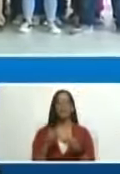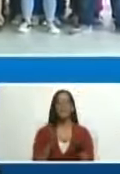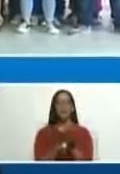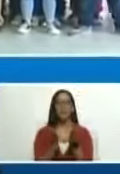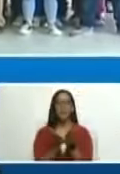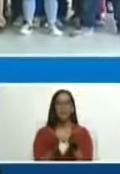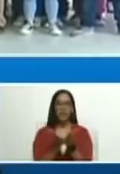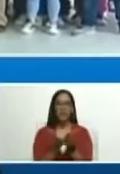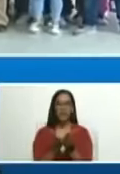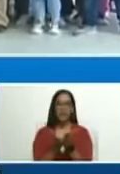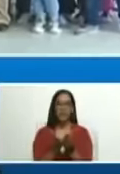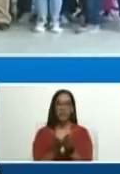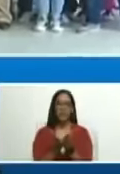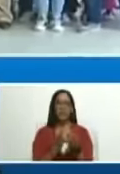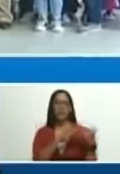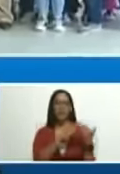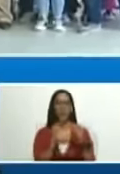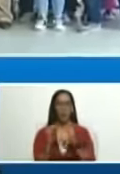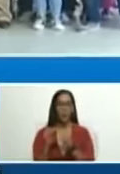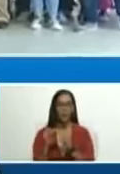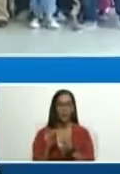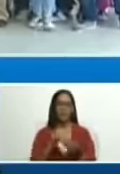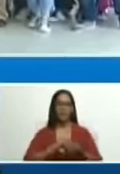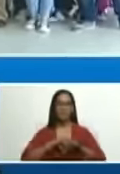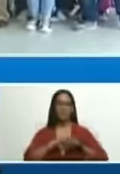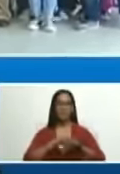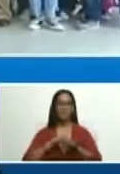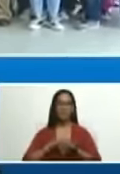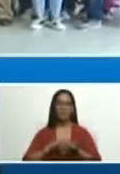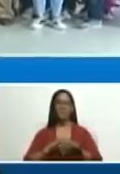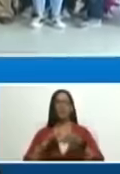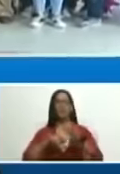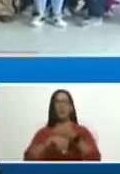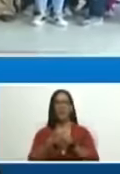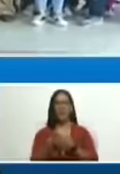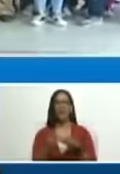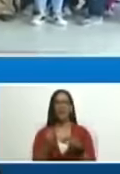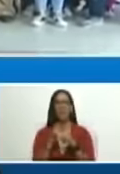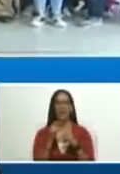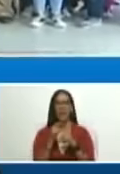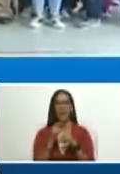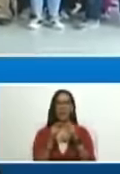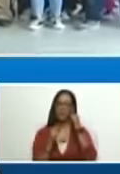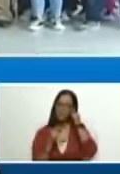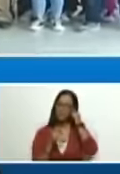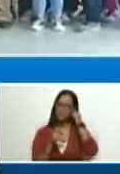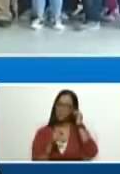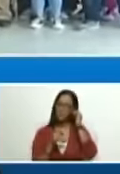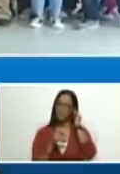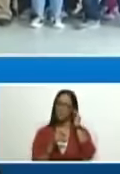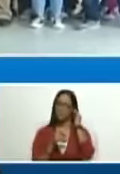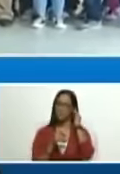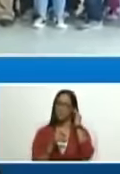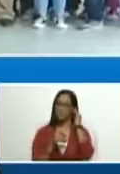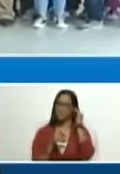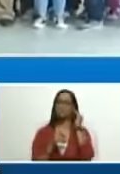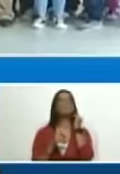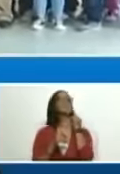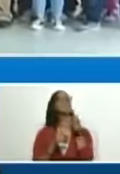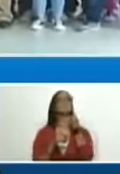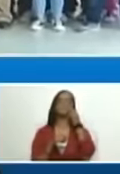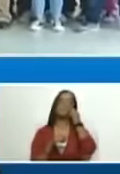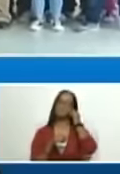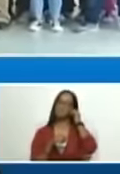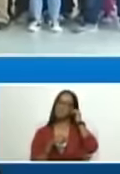estudiantado, para la comunidad de Valera. Vamos a darle la palabra al gobernador de